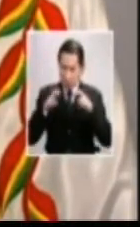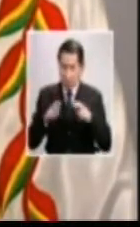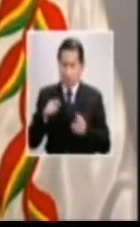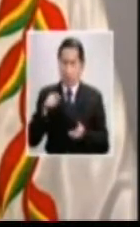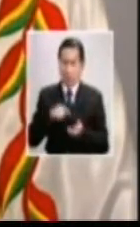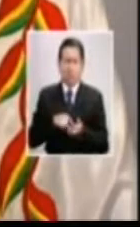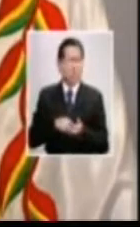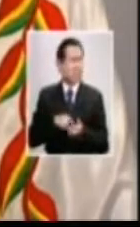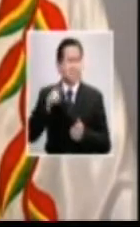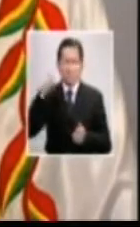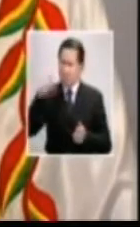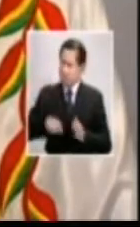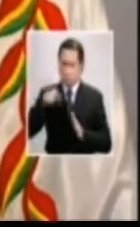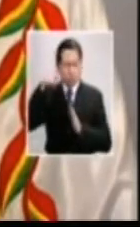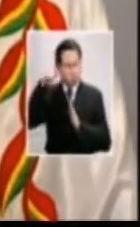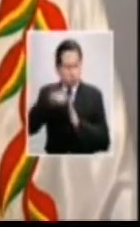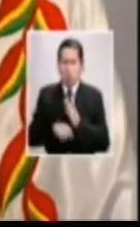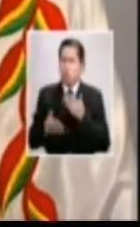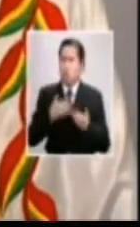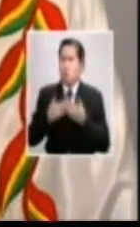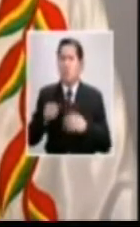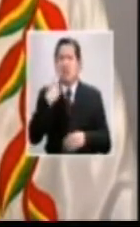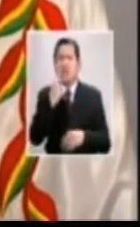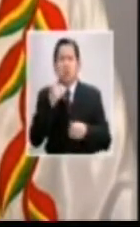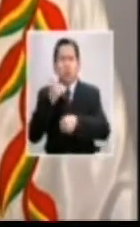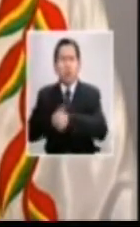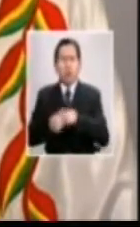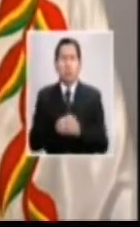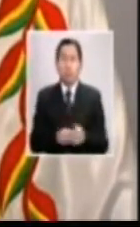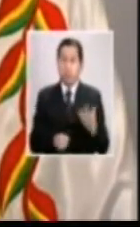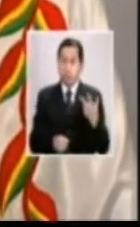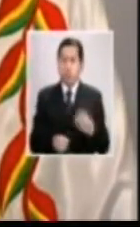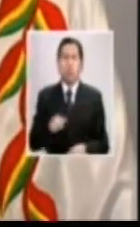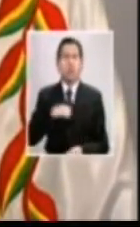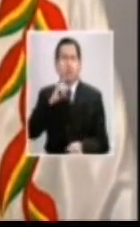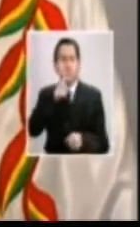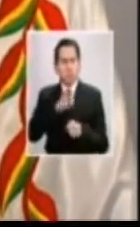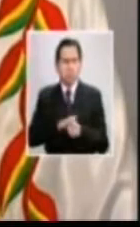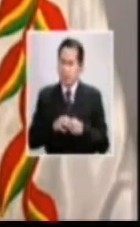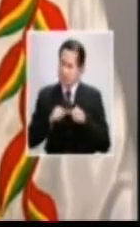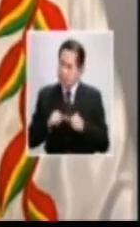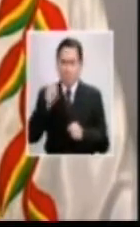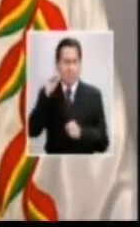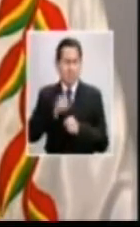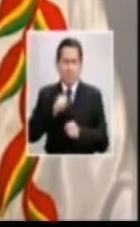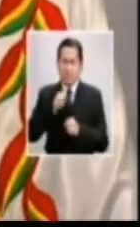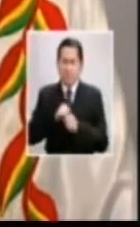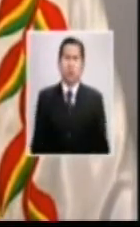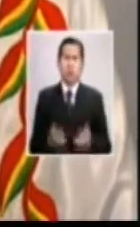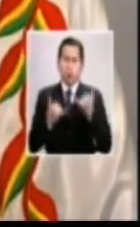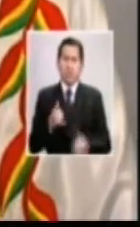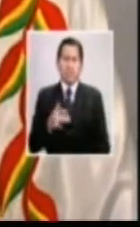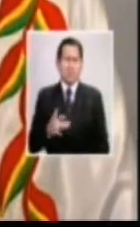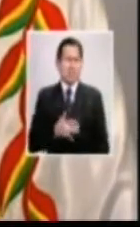precisamente responsabilidades. Definitivamente sí se juega responsabilidades. Pero habría que tomarlo en serio. Habría